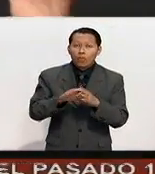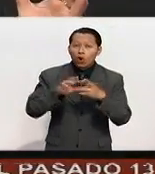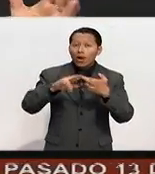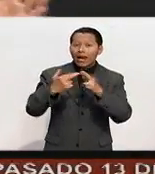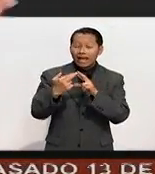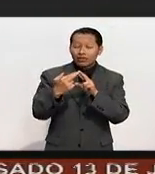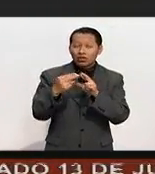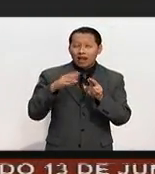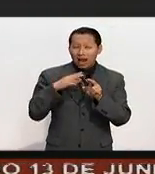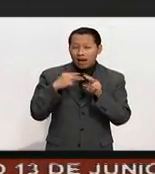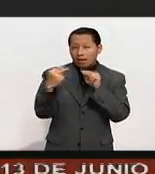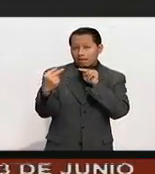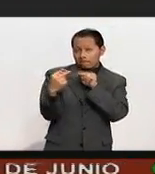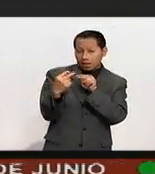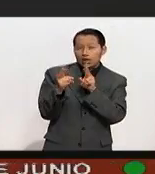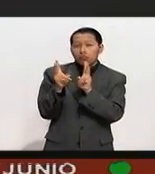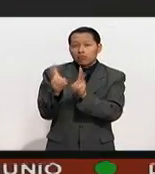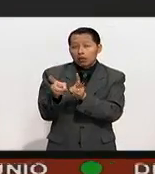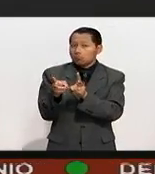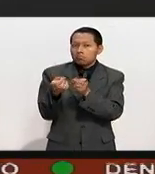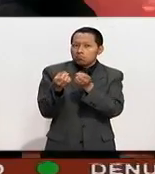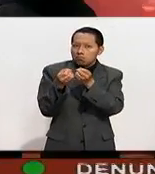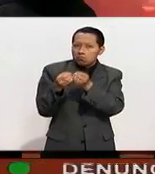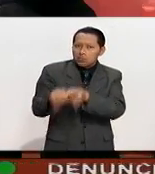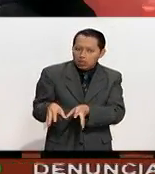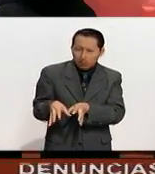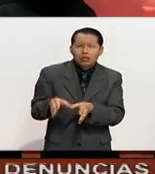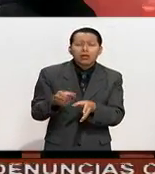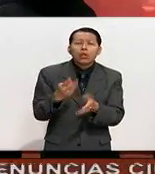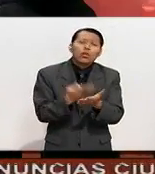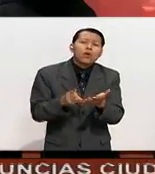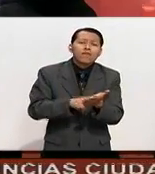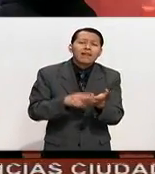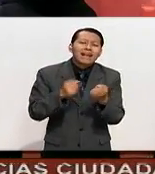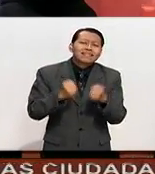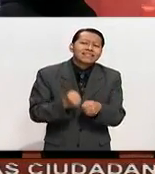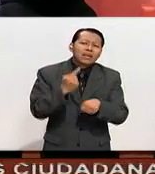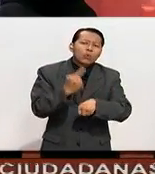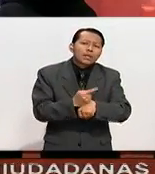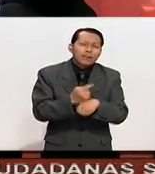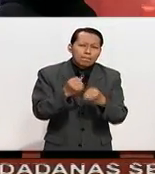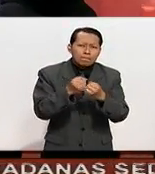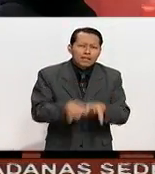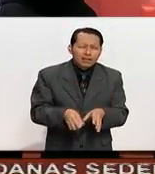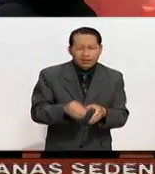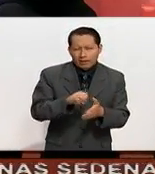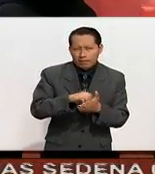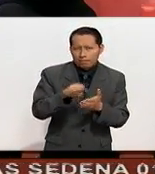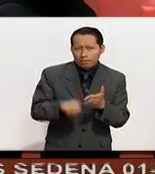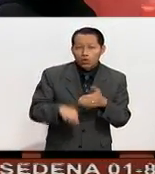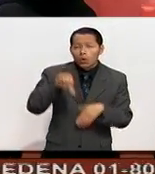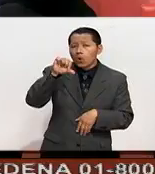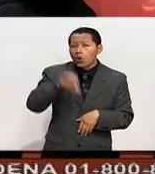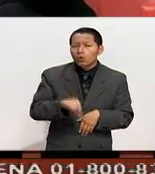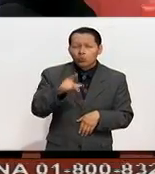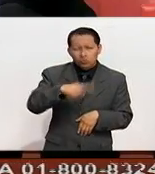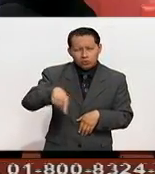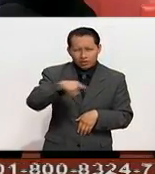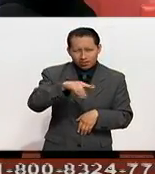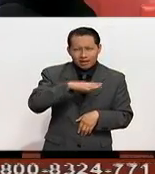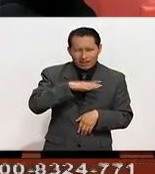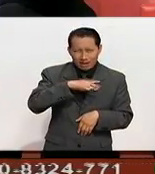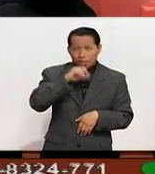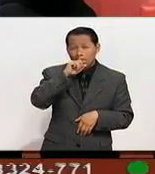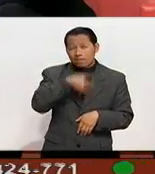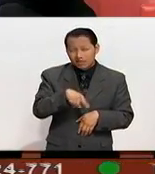de las personas, te estás perdiendo de tu propia seguridad. Mira, basta con que hoy, yo les digo, métanse por favor a su